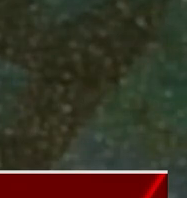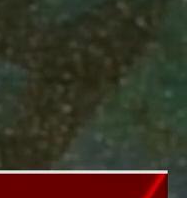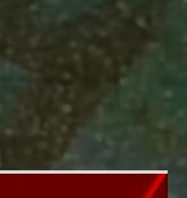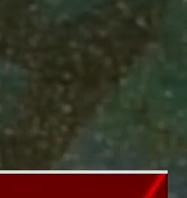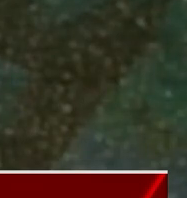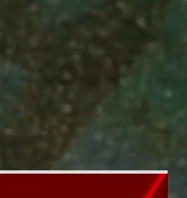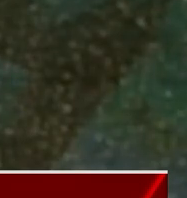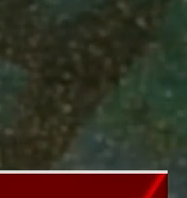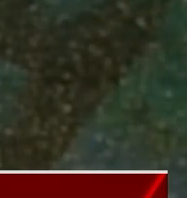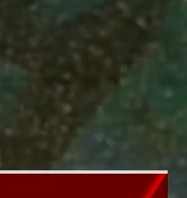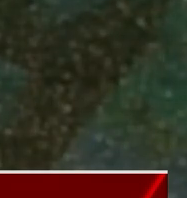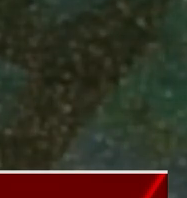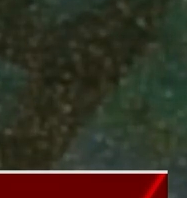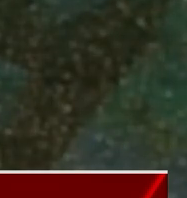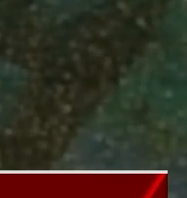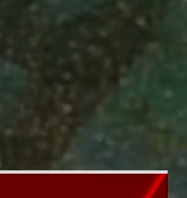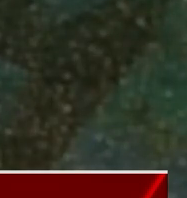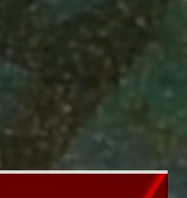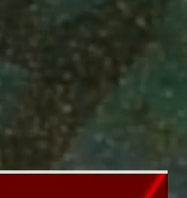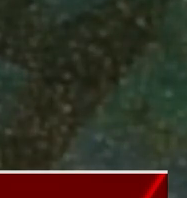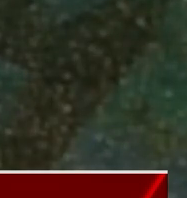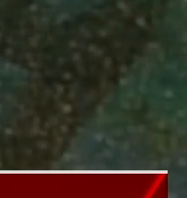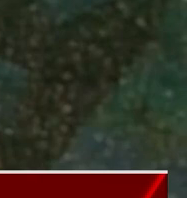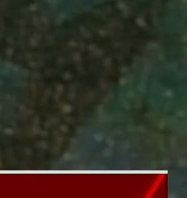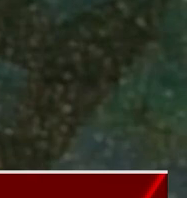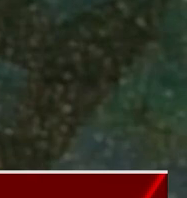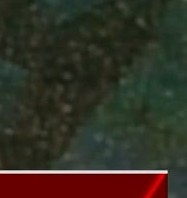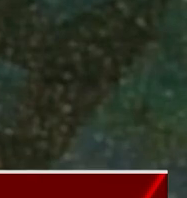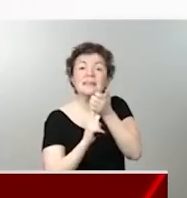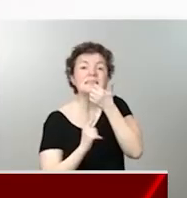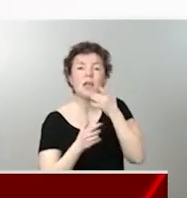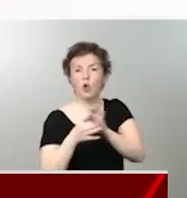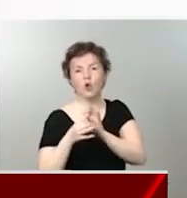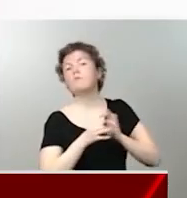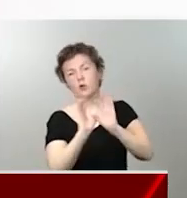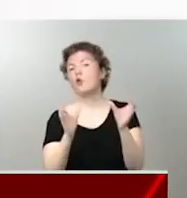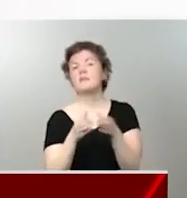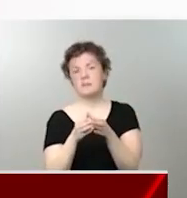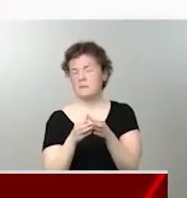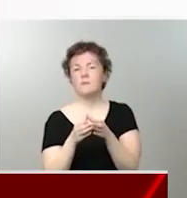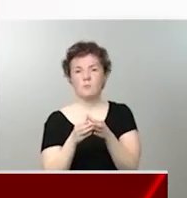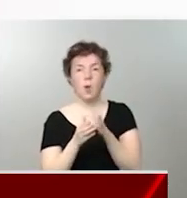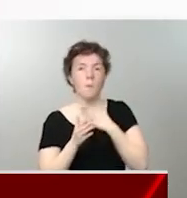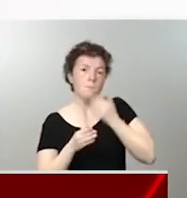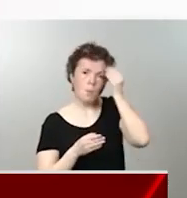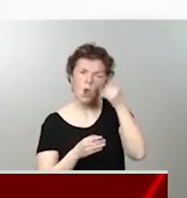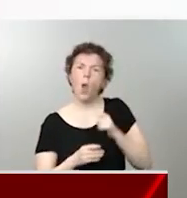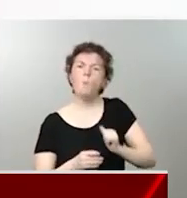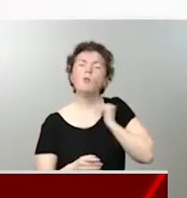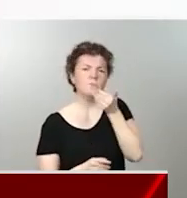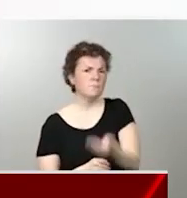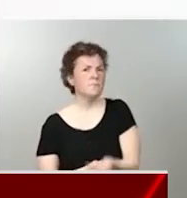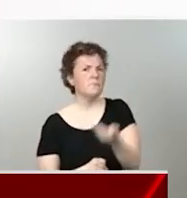porque Pedro Sánchez, al rebajar esa pena, no solamente le está dando gusto a los separatistas, está preparándose el terreno, no vaya a ser que lo suyo se